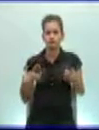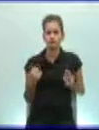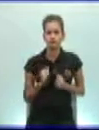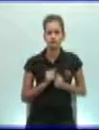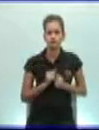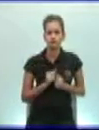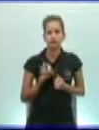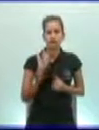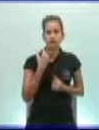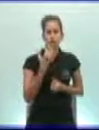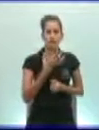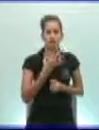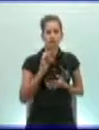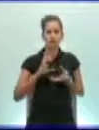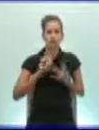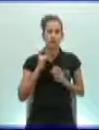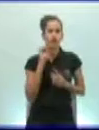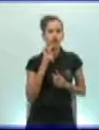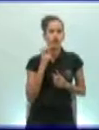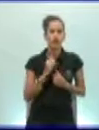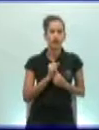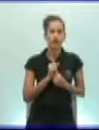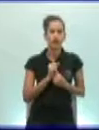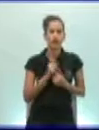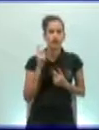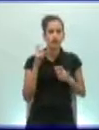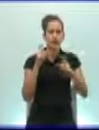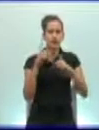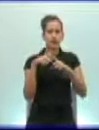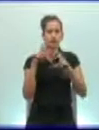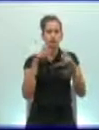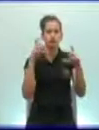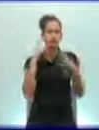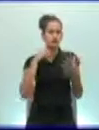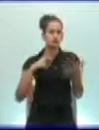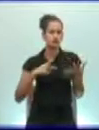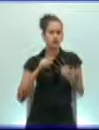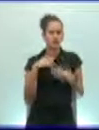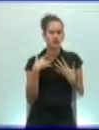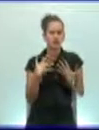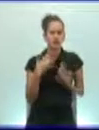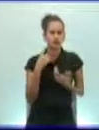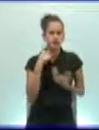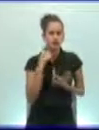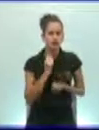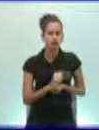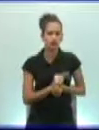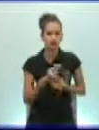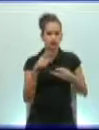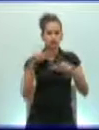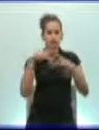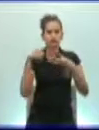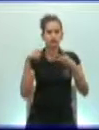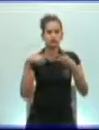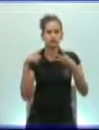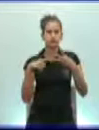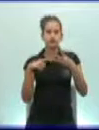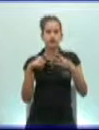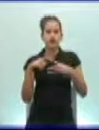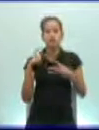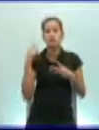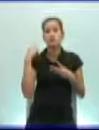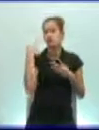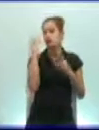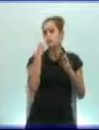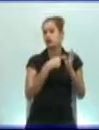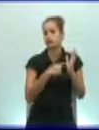leído predomina, vamos a ver cuál de estas formas de locución, qué tipo de texto es un texto descriptivo, dialogado o donde